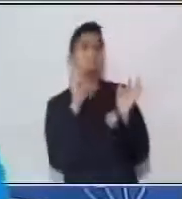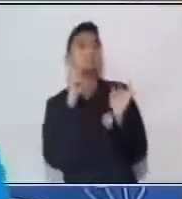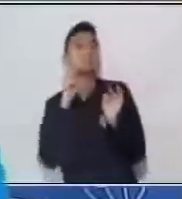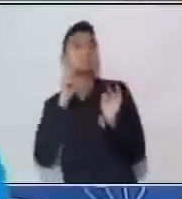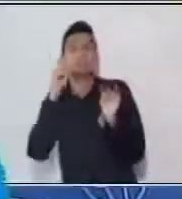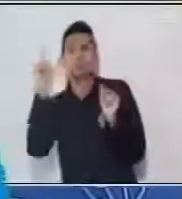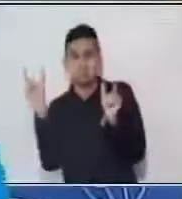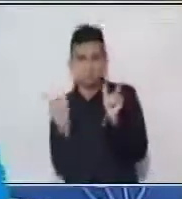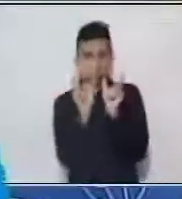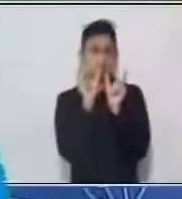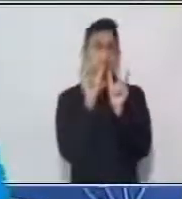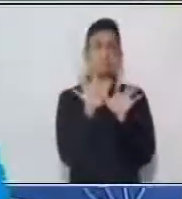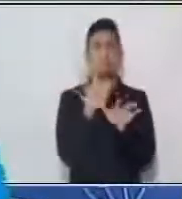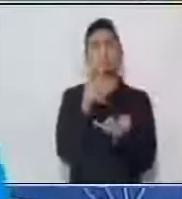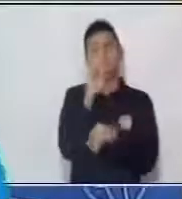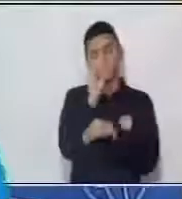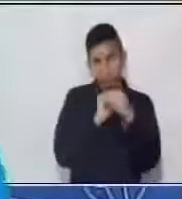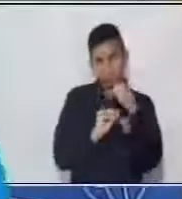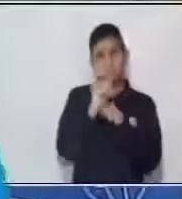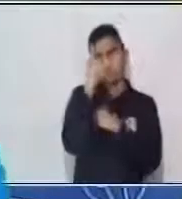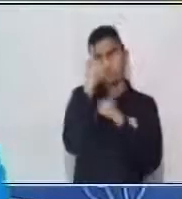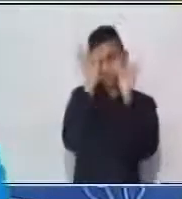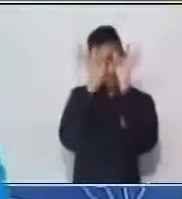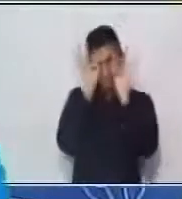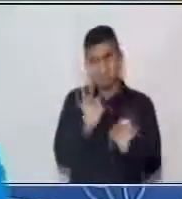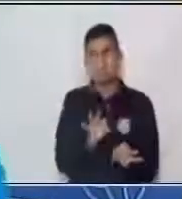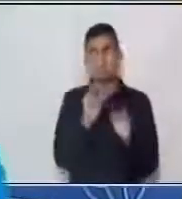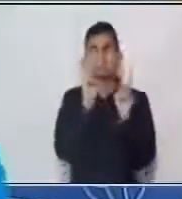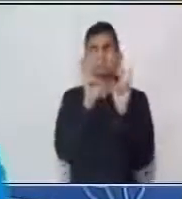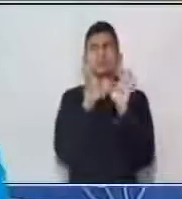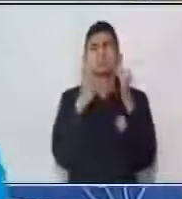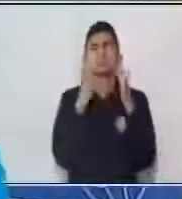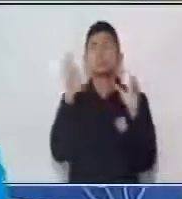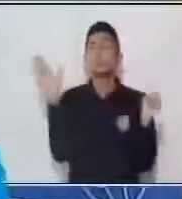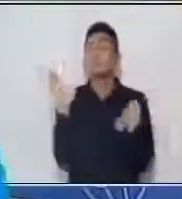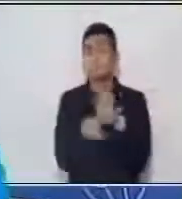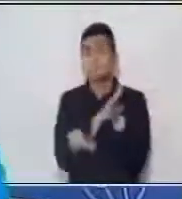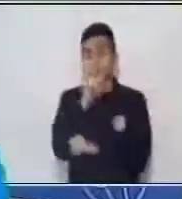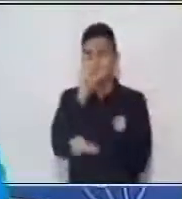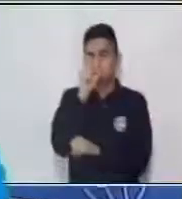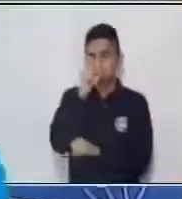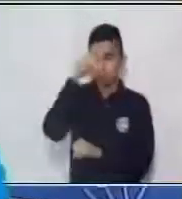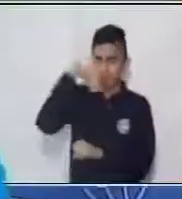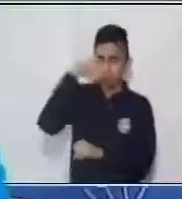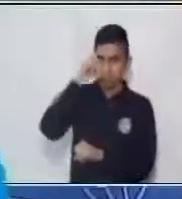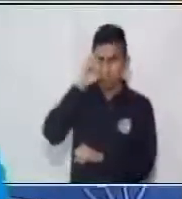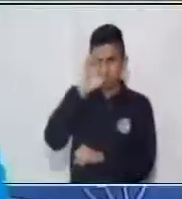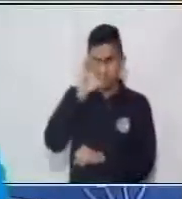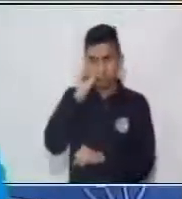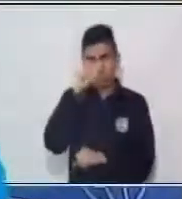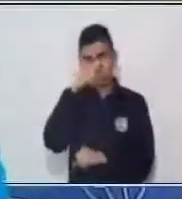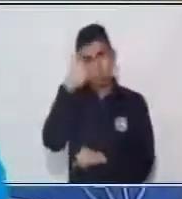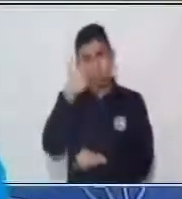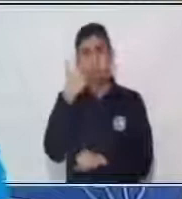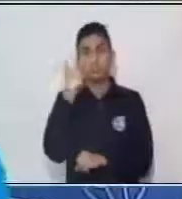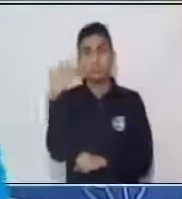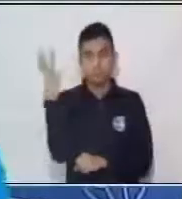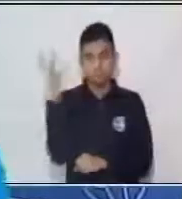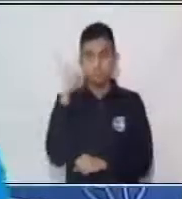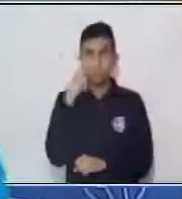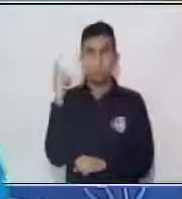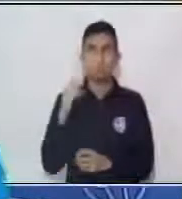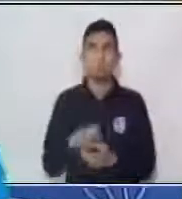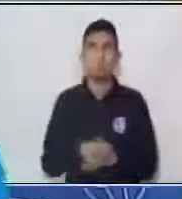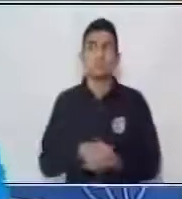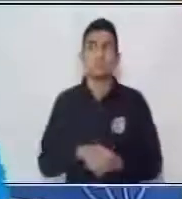ahí ya cambia a una forma compuesta. Entonces ya lo tienes acá. Recapitulando un